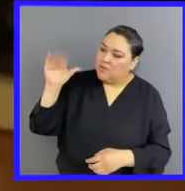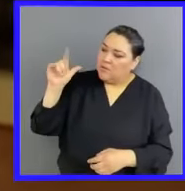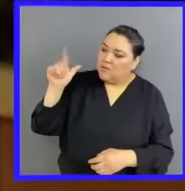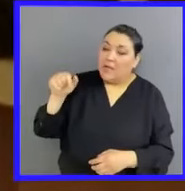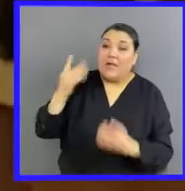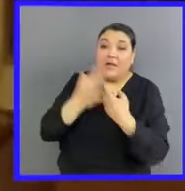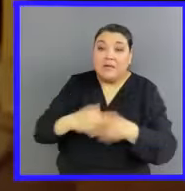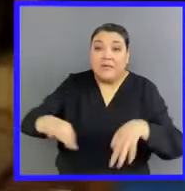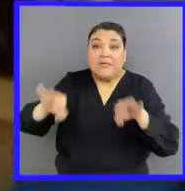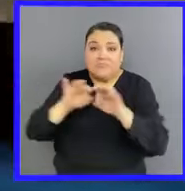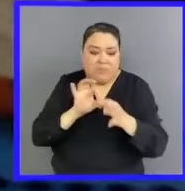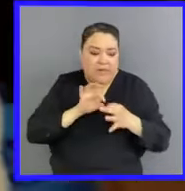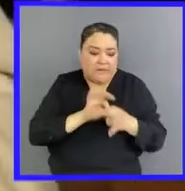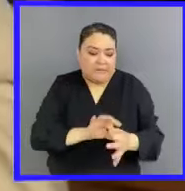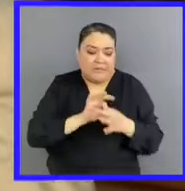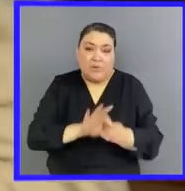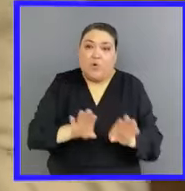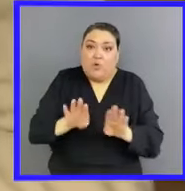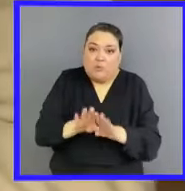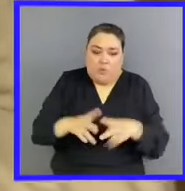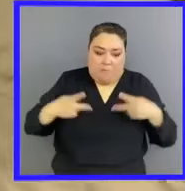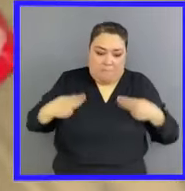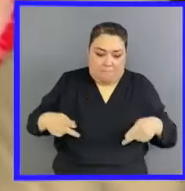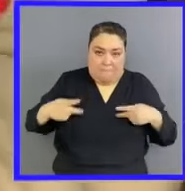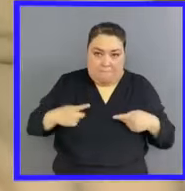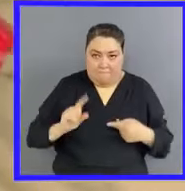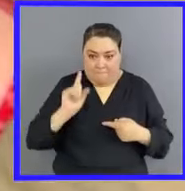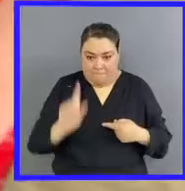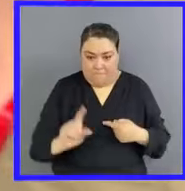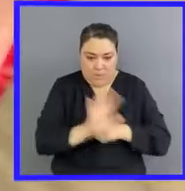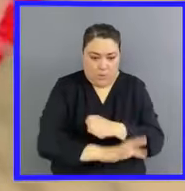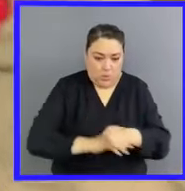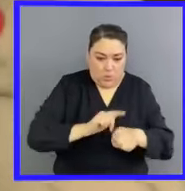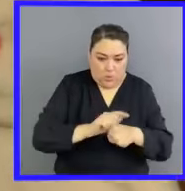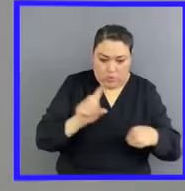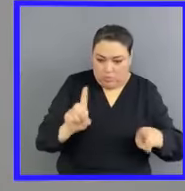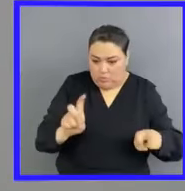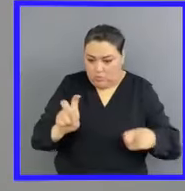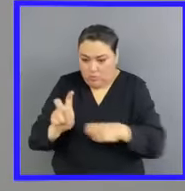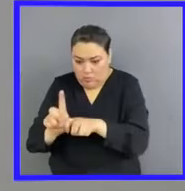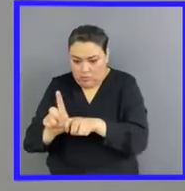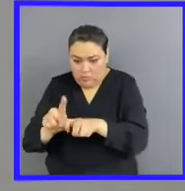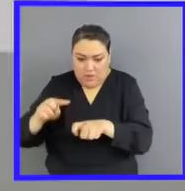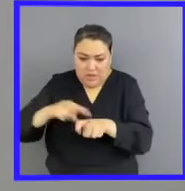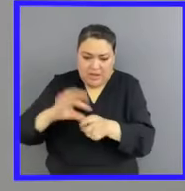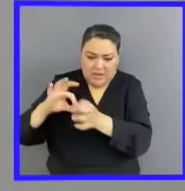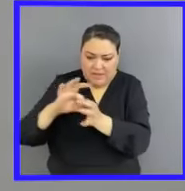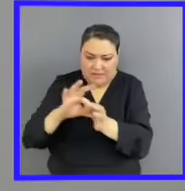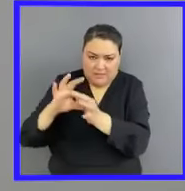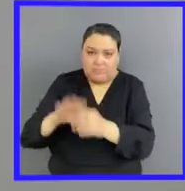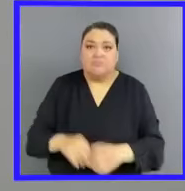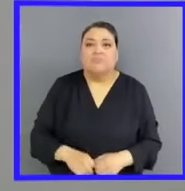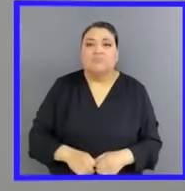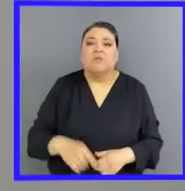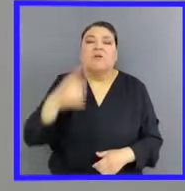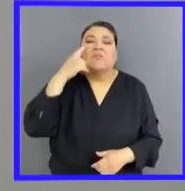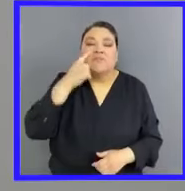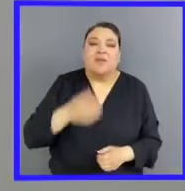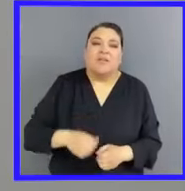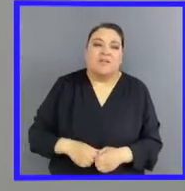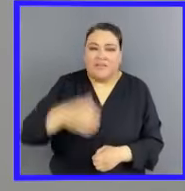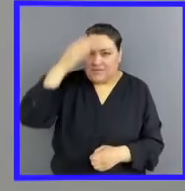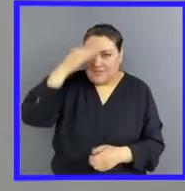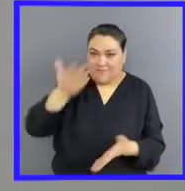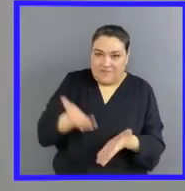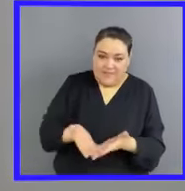vínculo entre los animales de compañía y sus personas tutoras. Antes, los chicos se grababan,